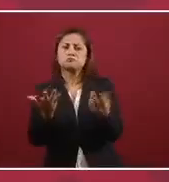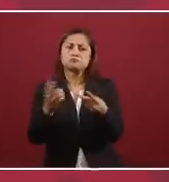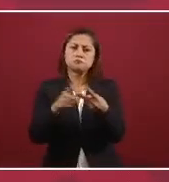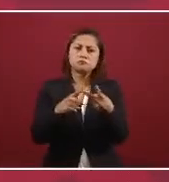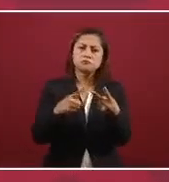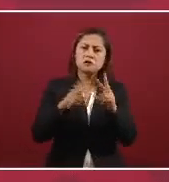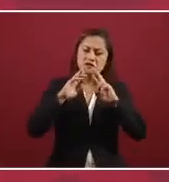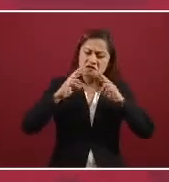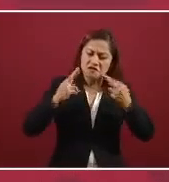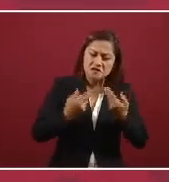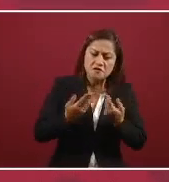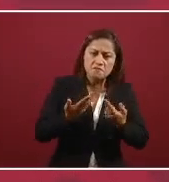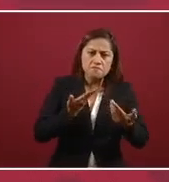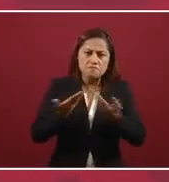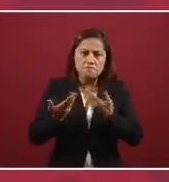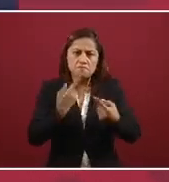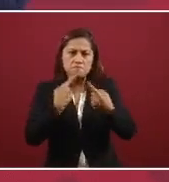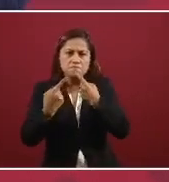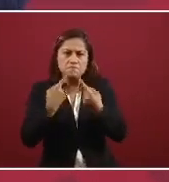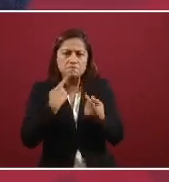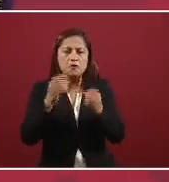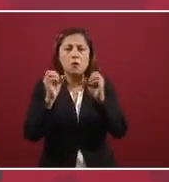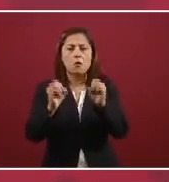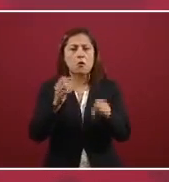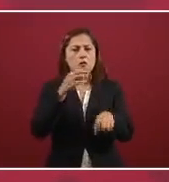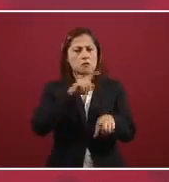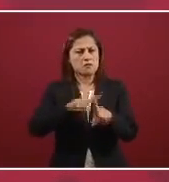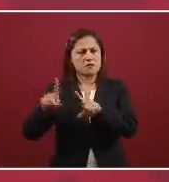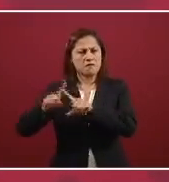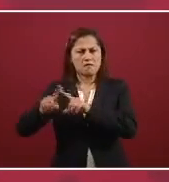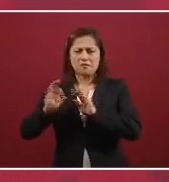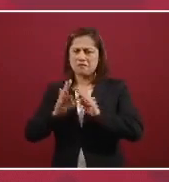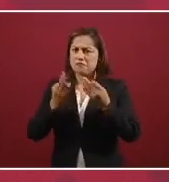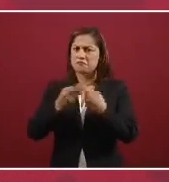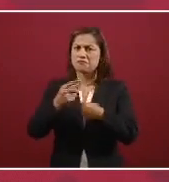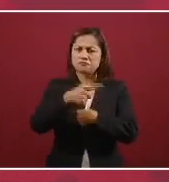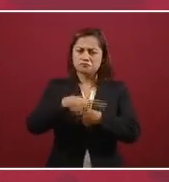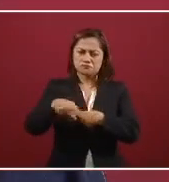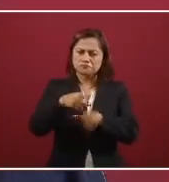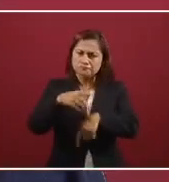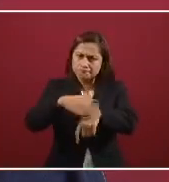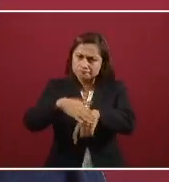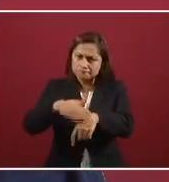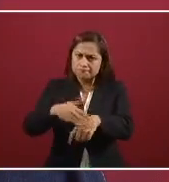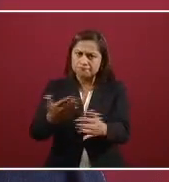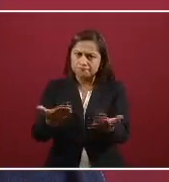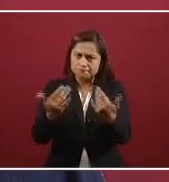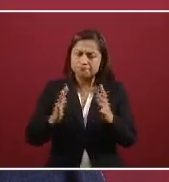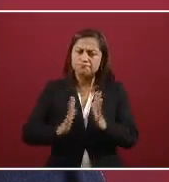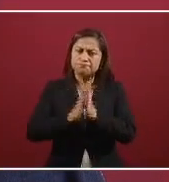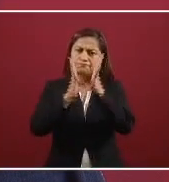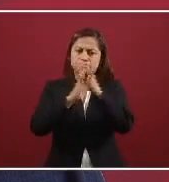referéndum, y que se aplique la revocación del mandato.